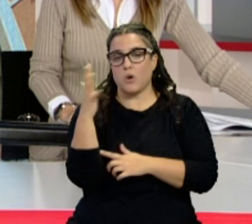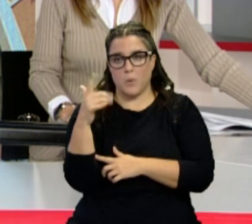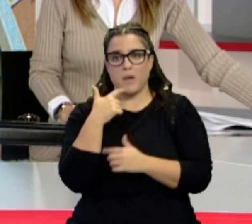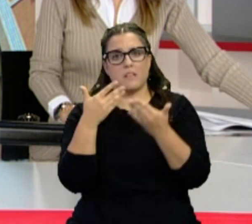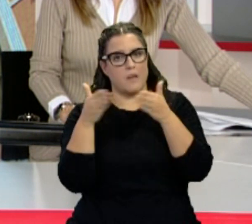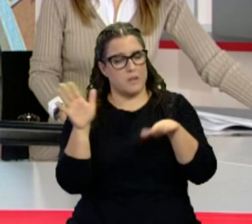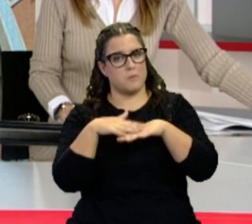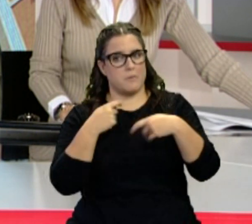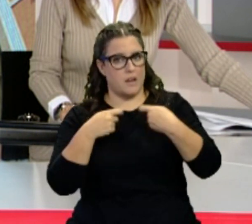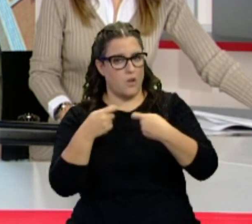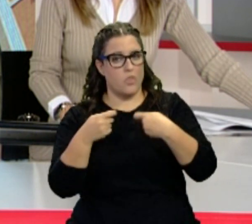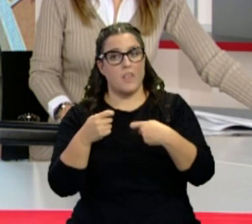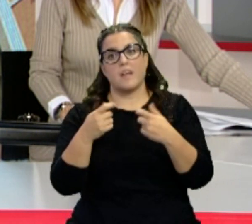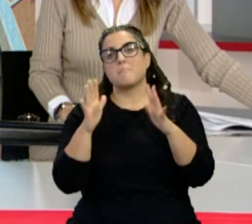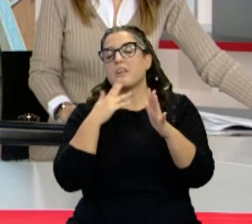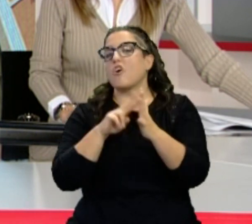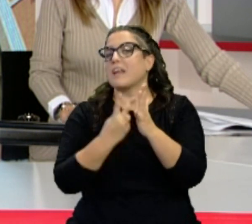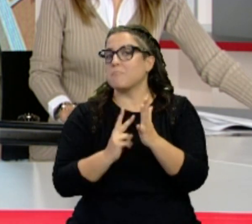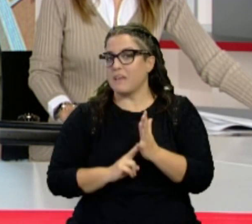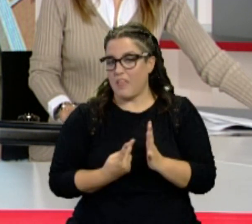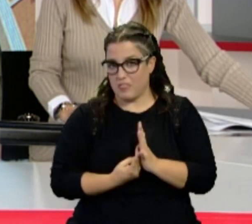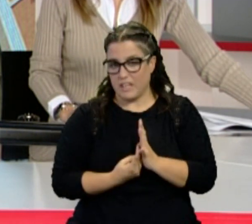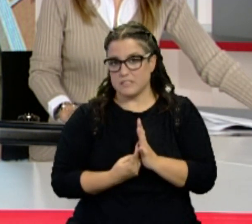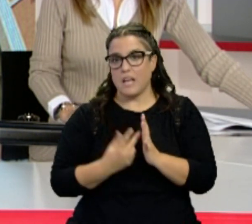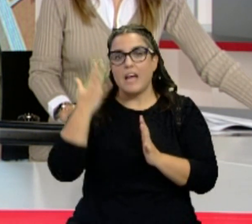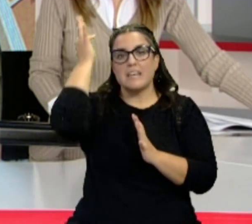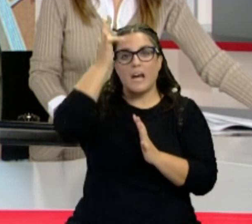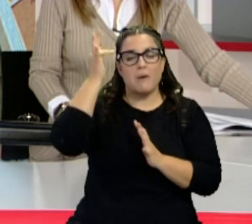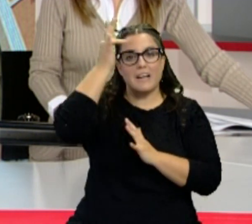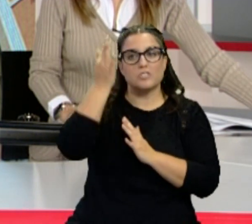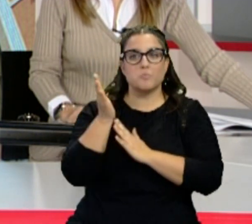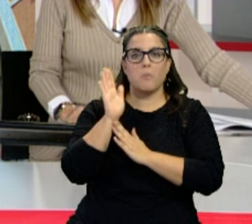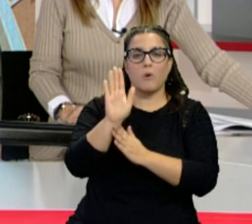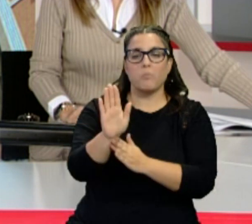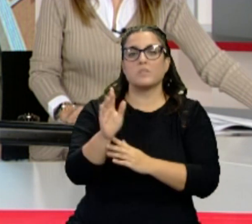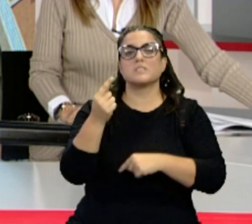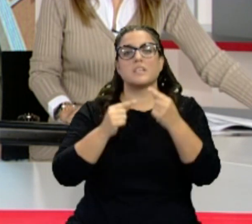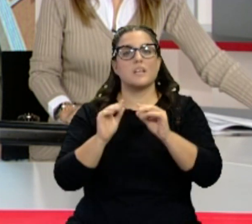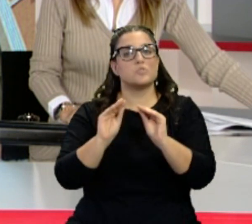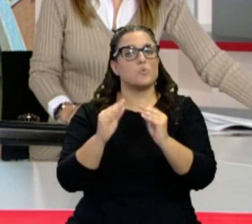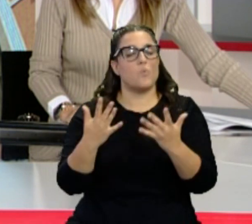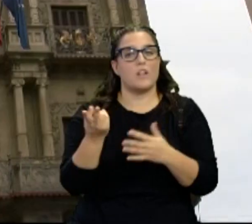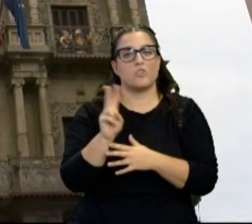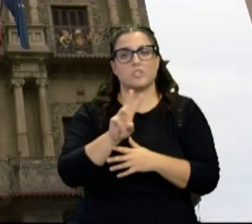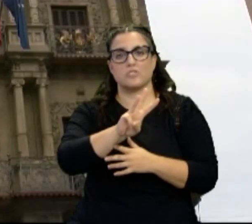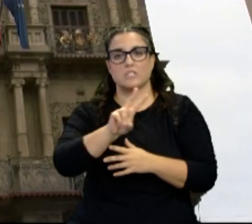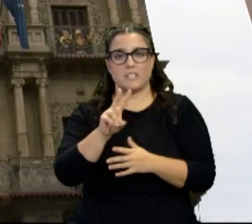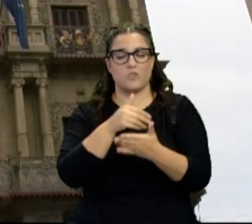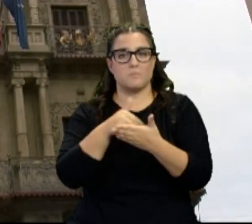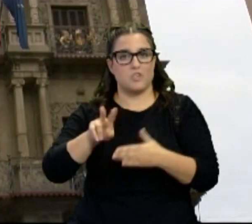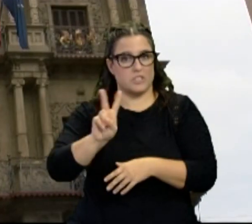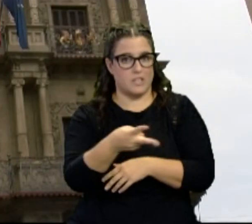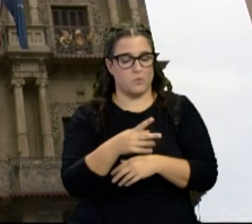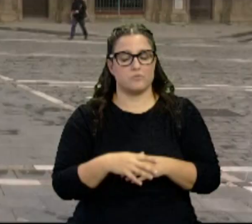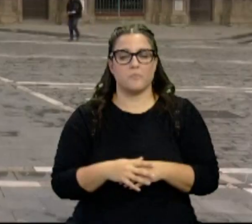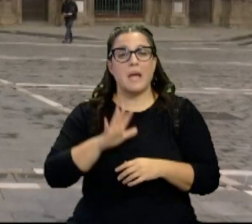de hacerlo a través de enmiendas. La propuesta de Navarra Suma es el de unas cuentas de 232 millones de euros. Parece